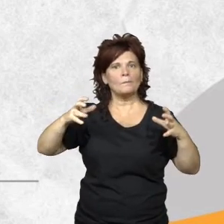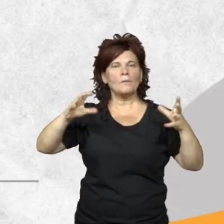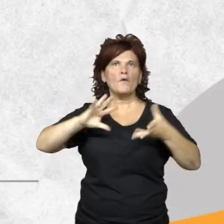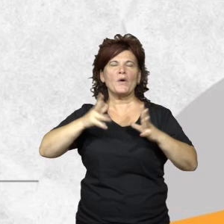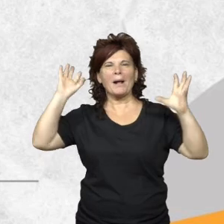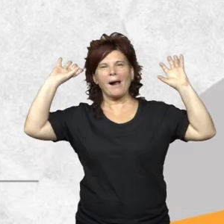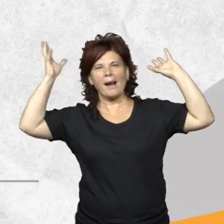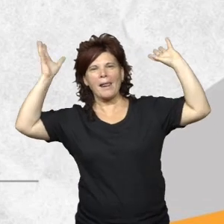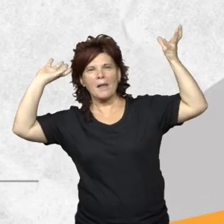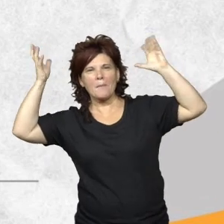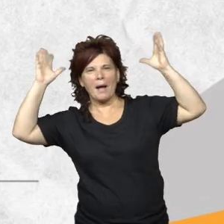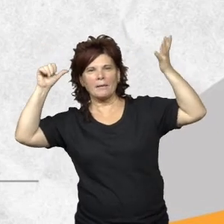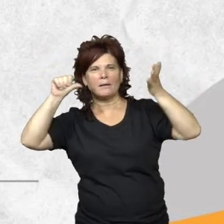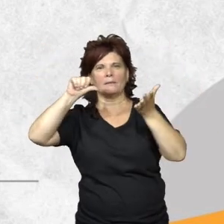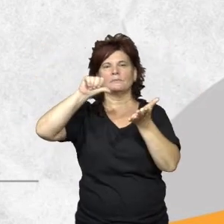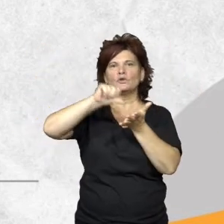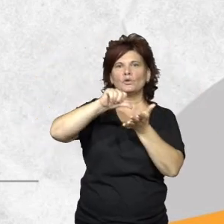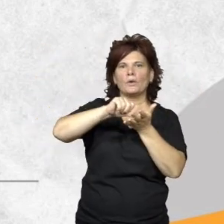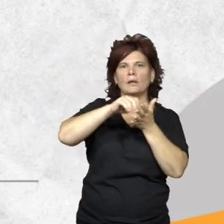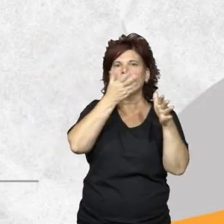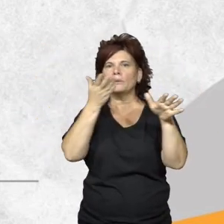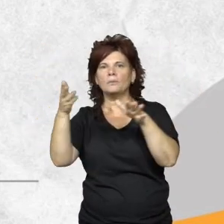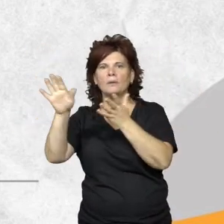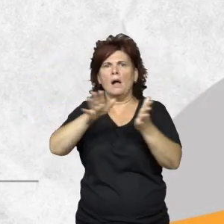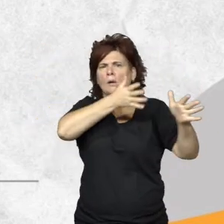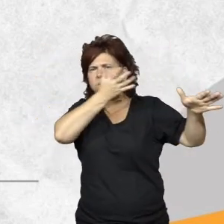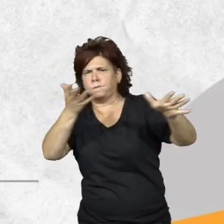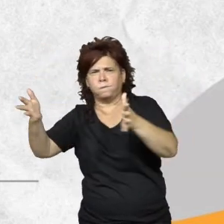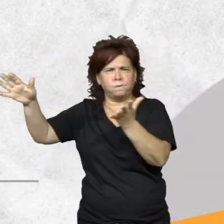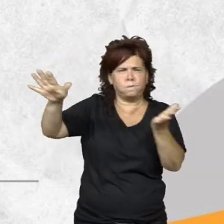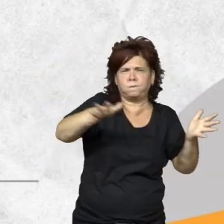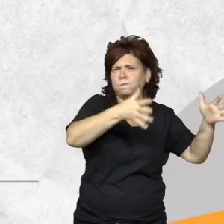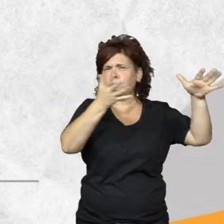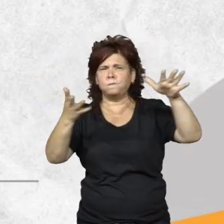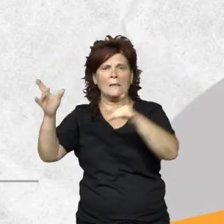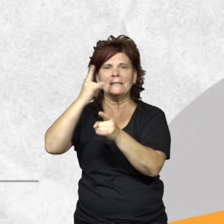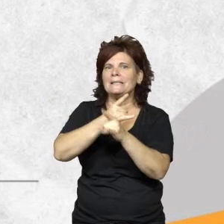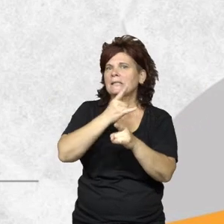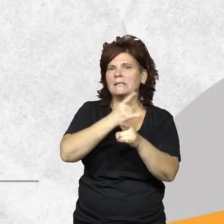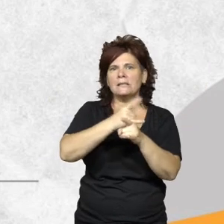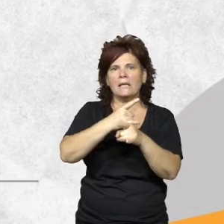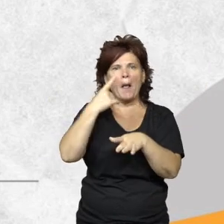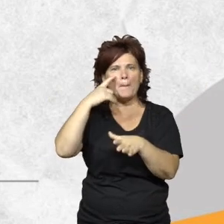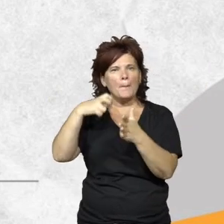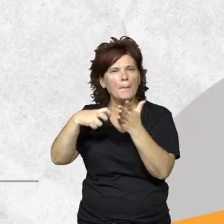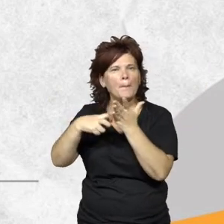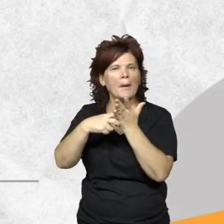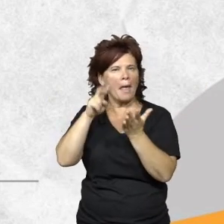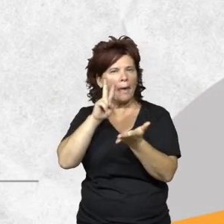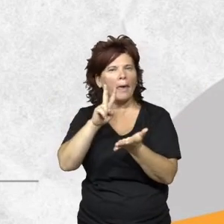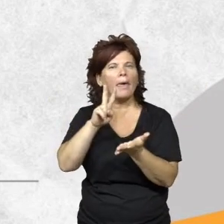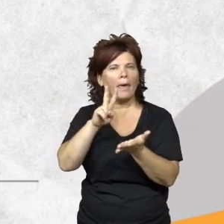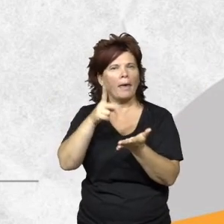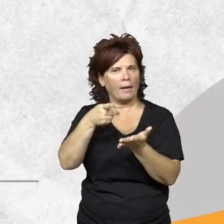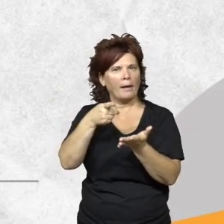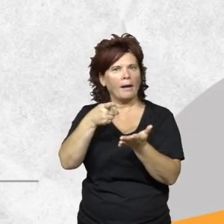climáticamente es una ciudad de fuertes vientos, de mucho viento. Entonces, siempre en la inspección se va a suceder y a observar